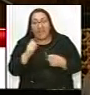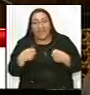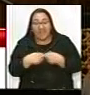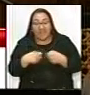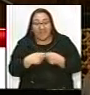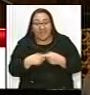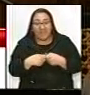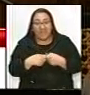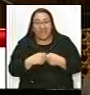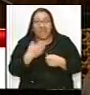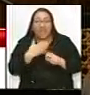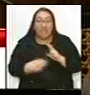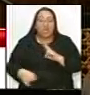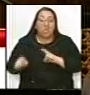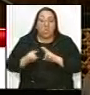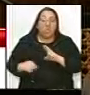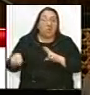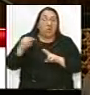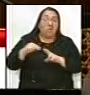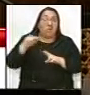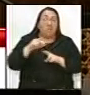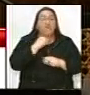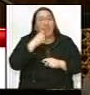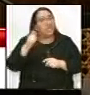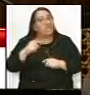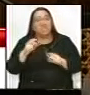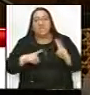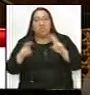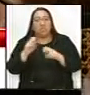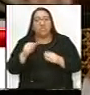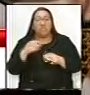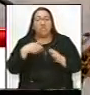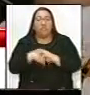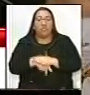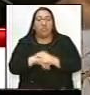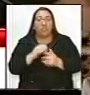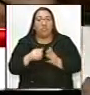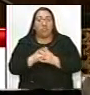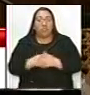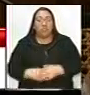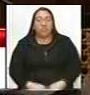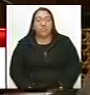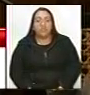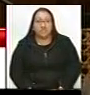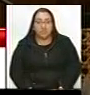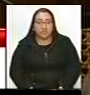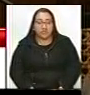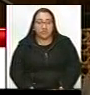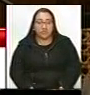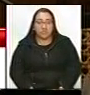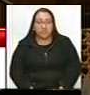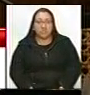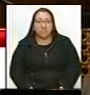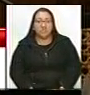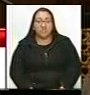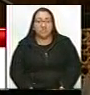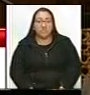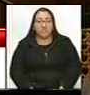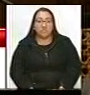utilizada y que requiere una evaluación profunda y muy seria siguiente